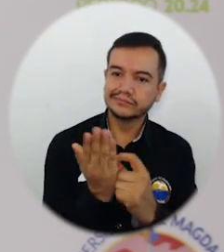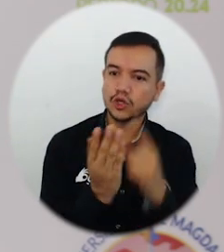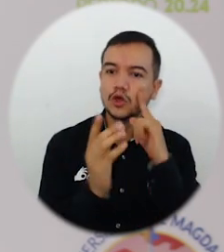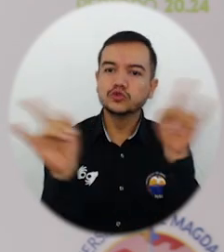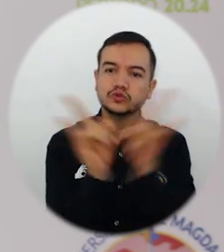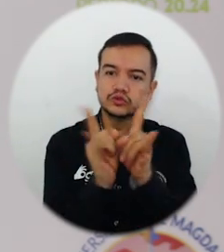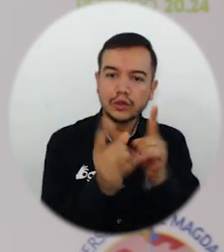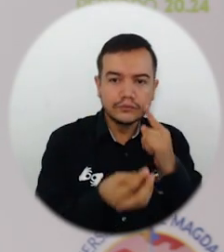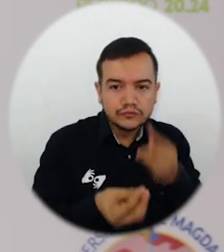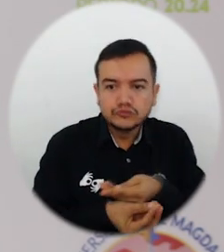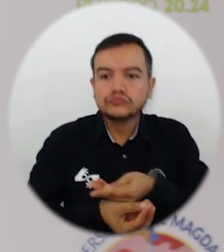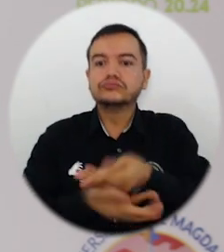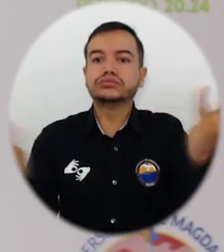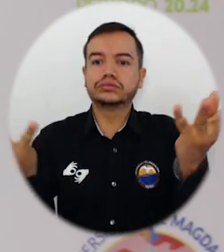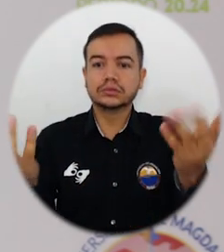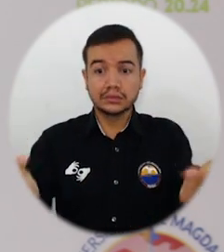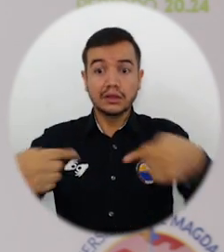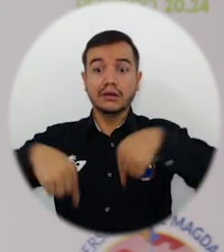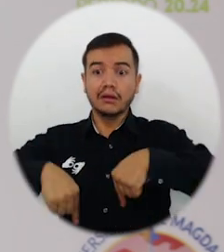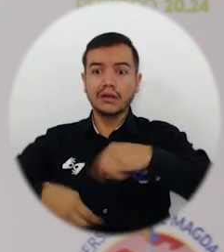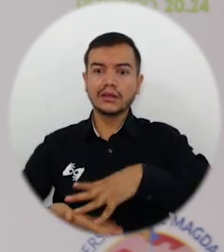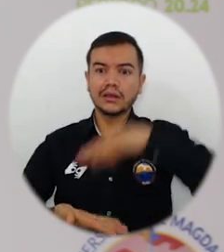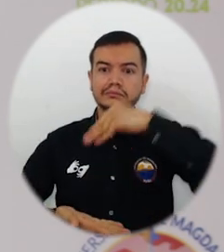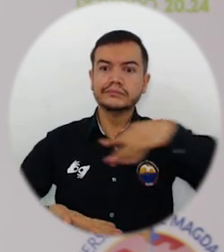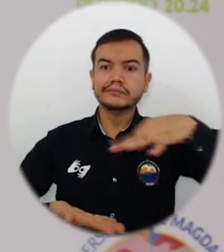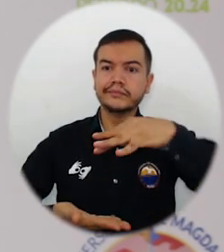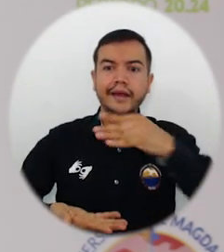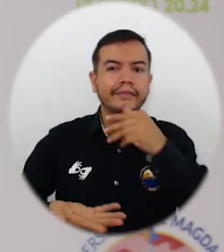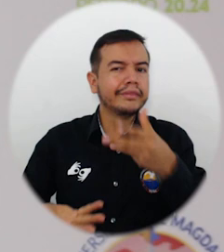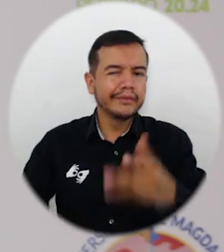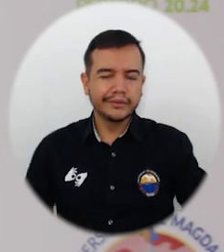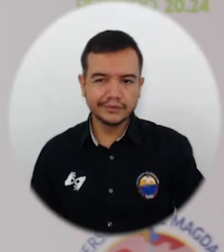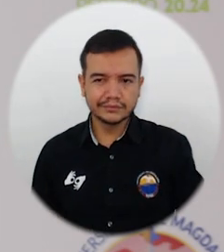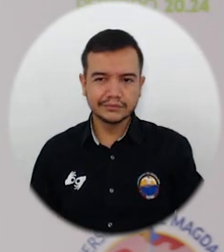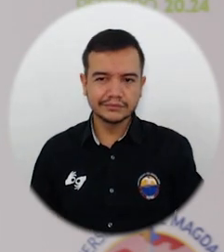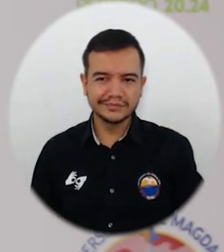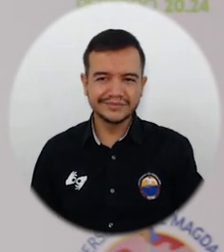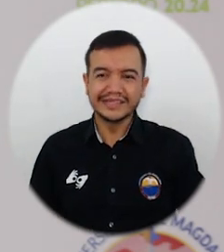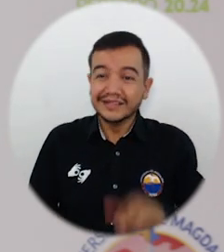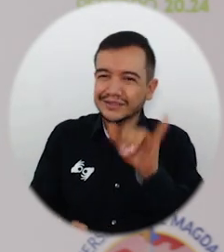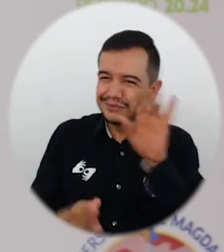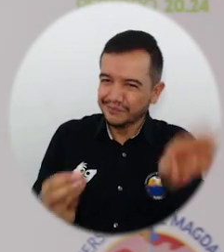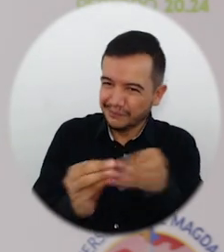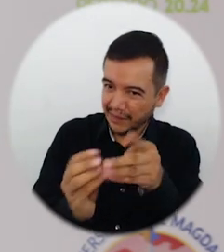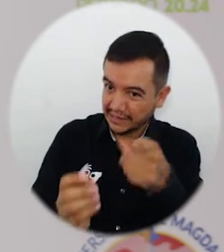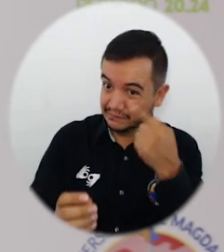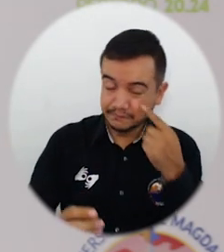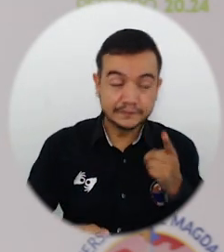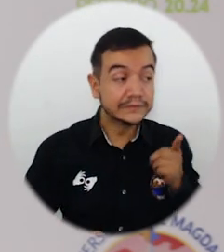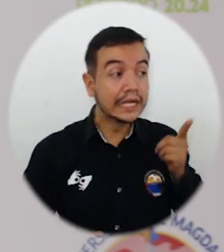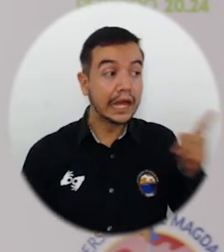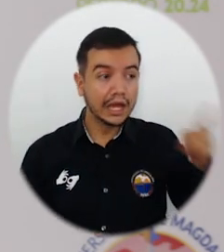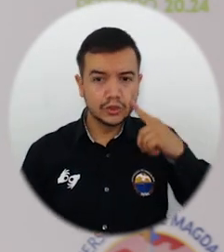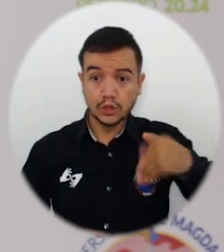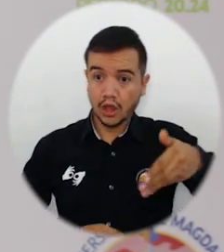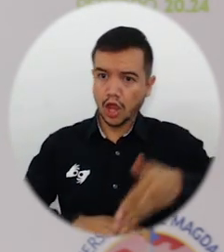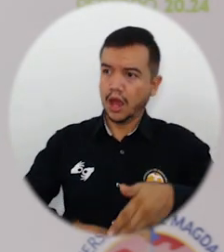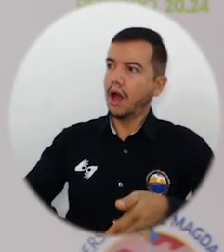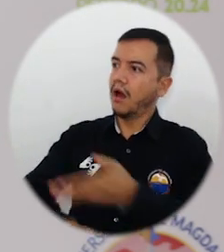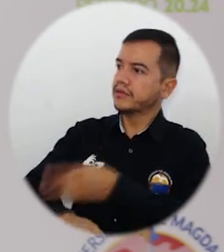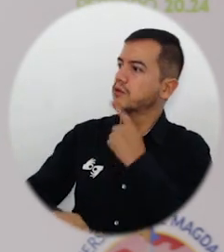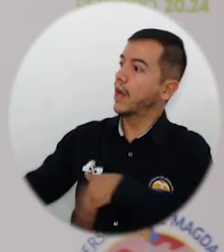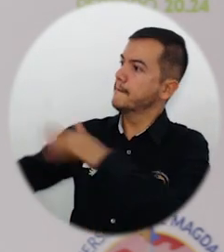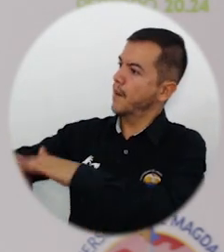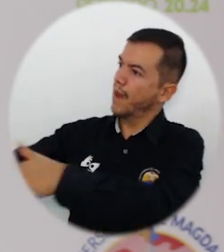eso. Y paradójicamente, mientras se animaba a marchar contra el gobierno nacional, cosa que